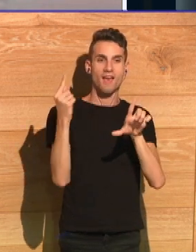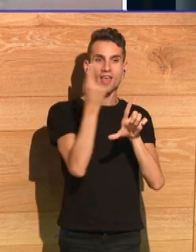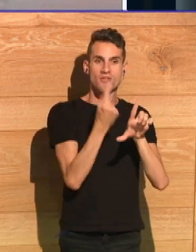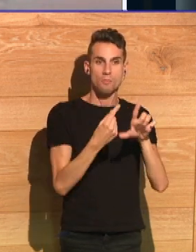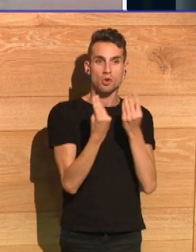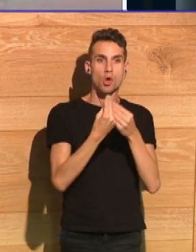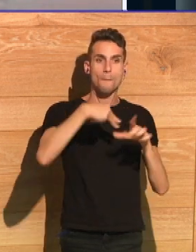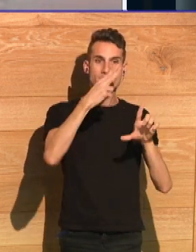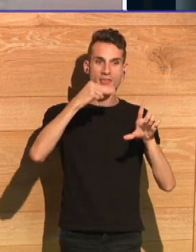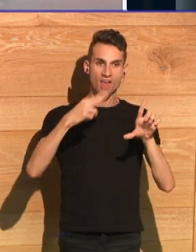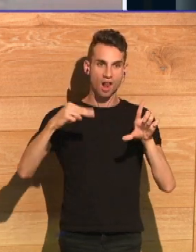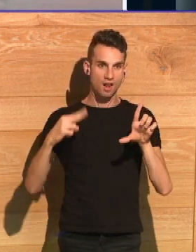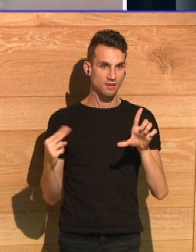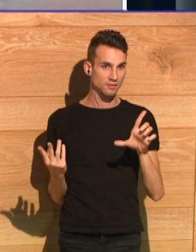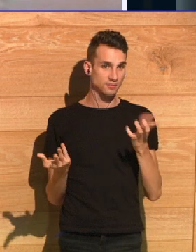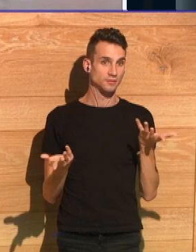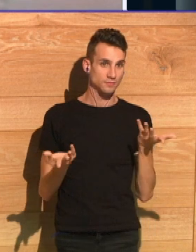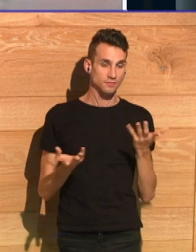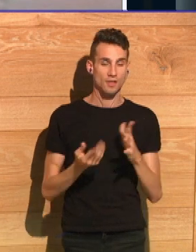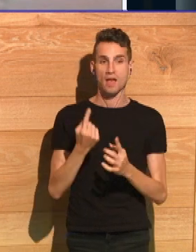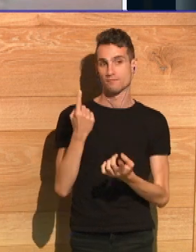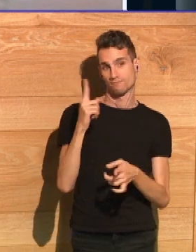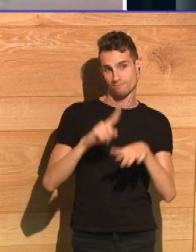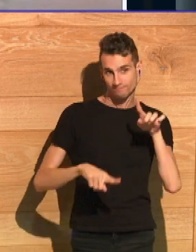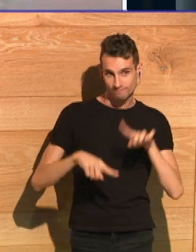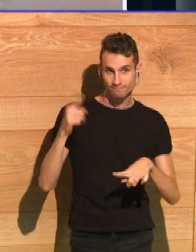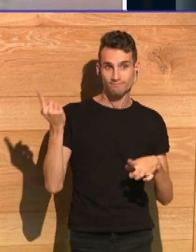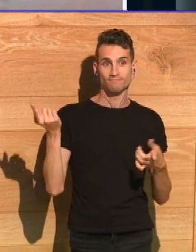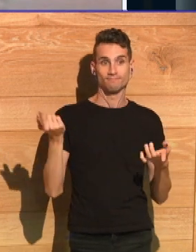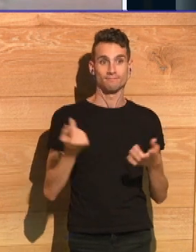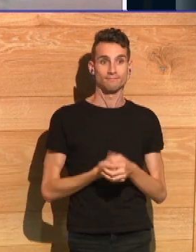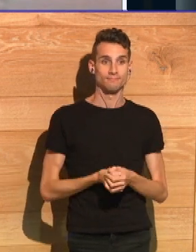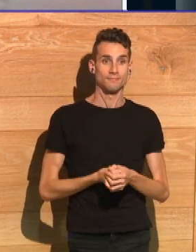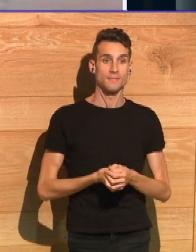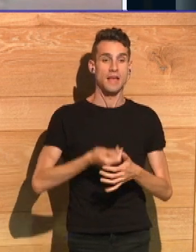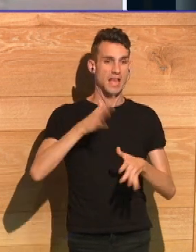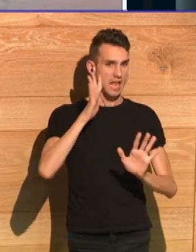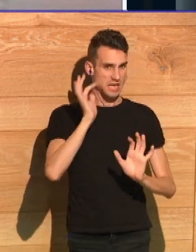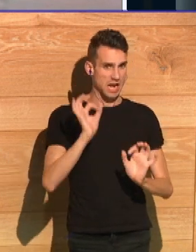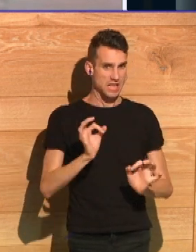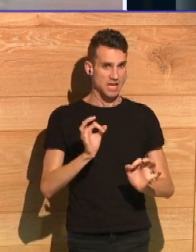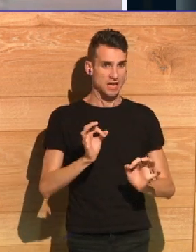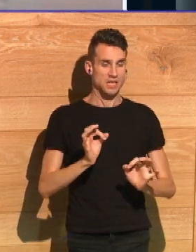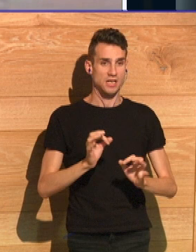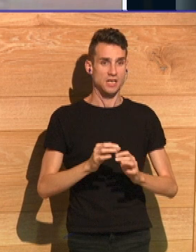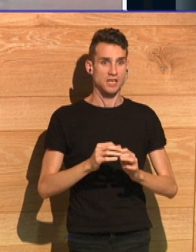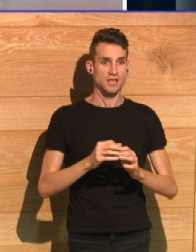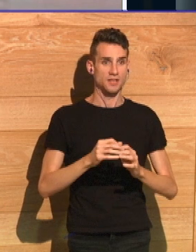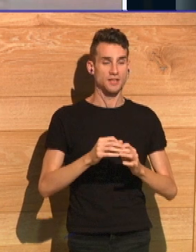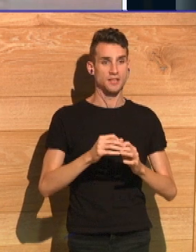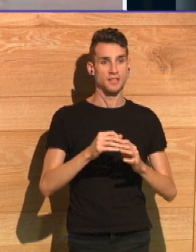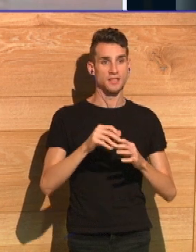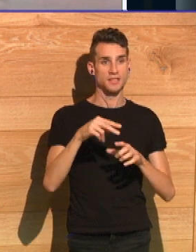con pincel, las ilustraciones están hechas a pincel. Y en realidad es con una